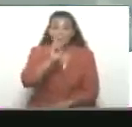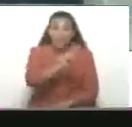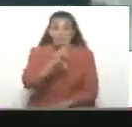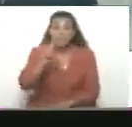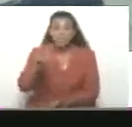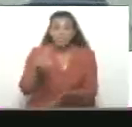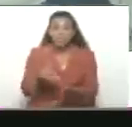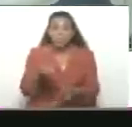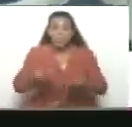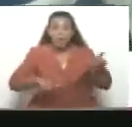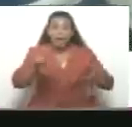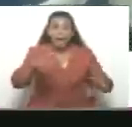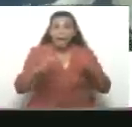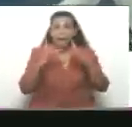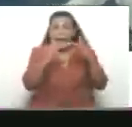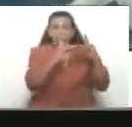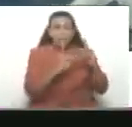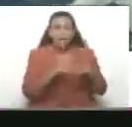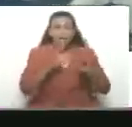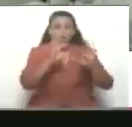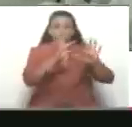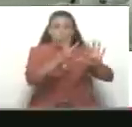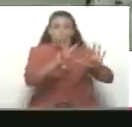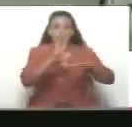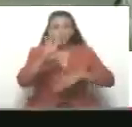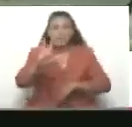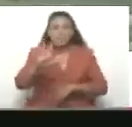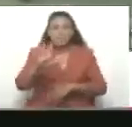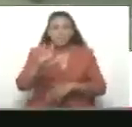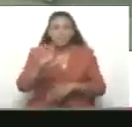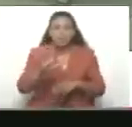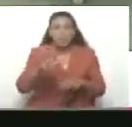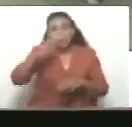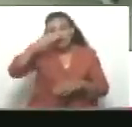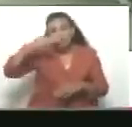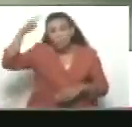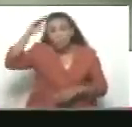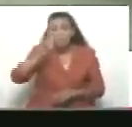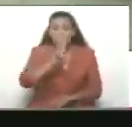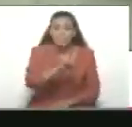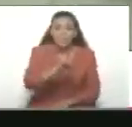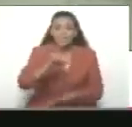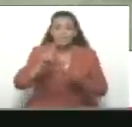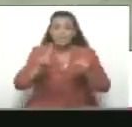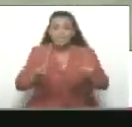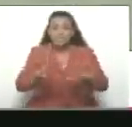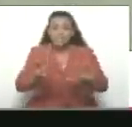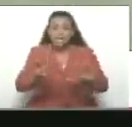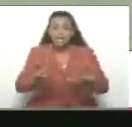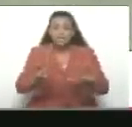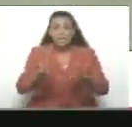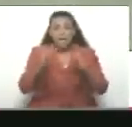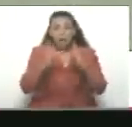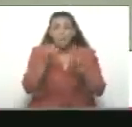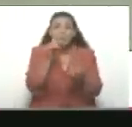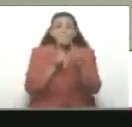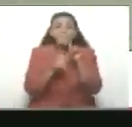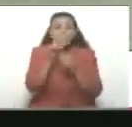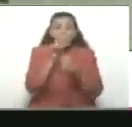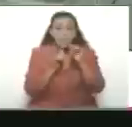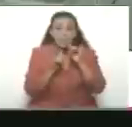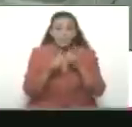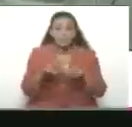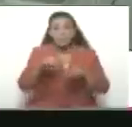camas compañero presidente 95 camas para adultos y 27 camas pediátrica para